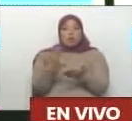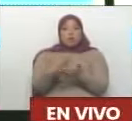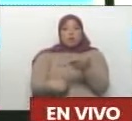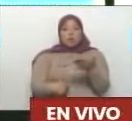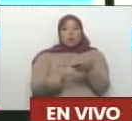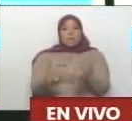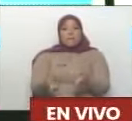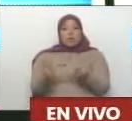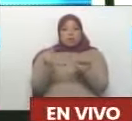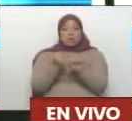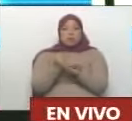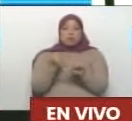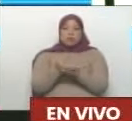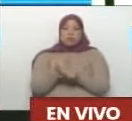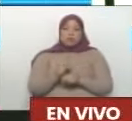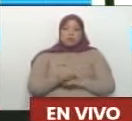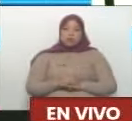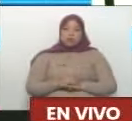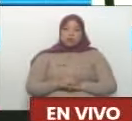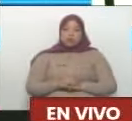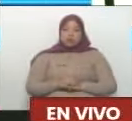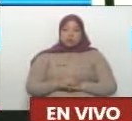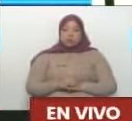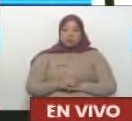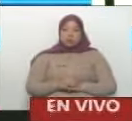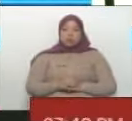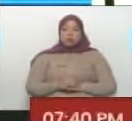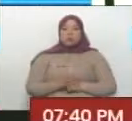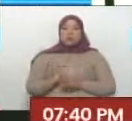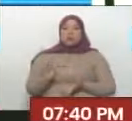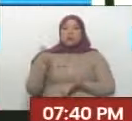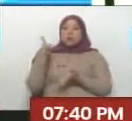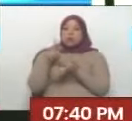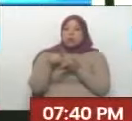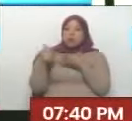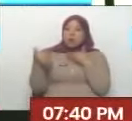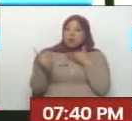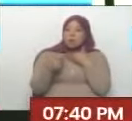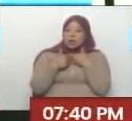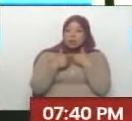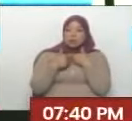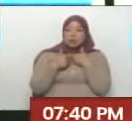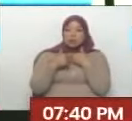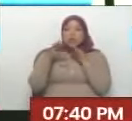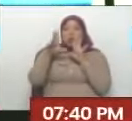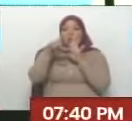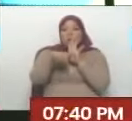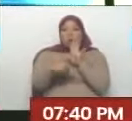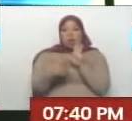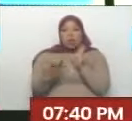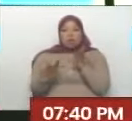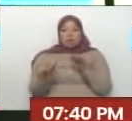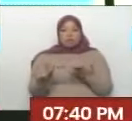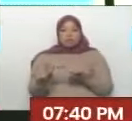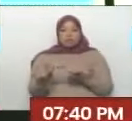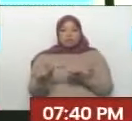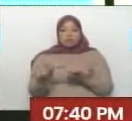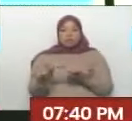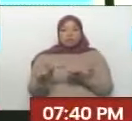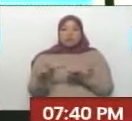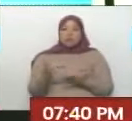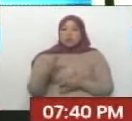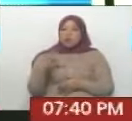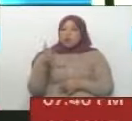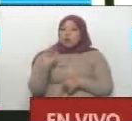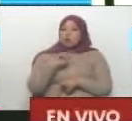licencias allí y no habían terminado de sacarle y estaban amenazando con quitar las licencias. Mira, nosotros no